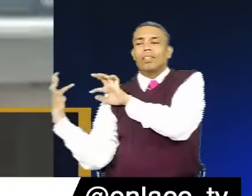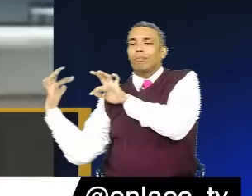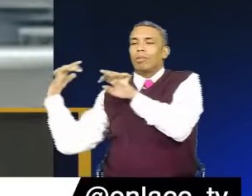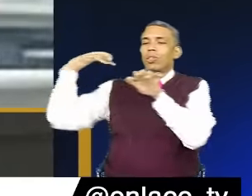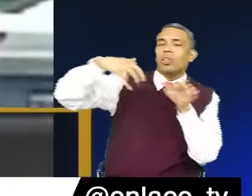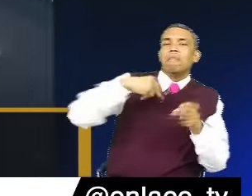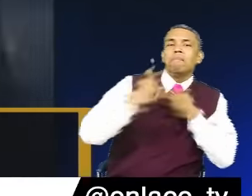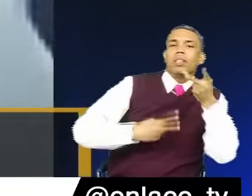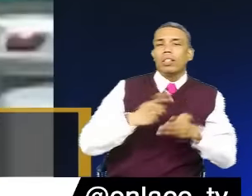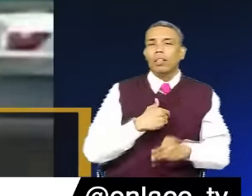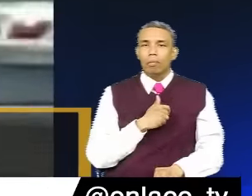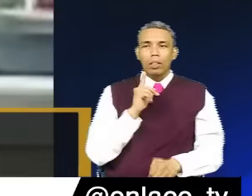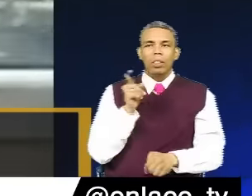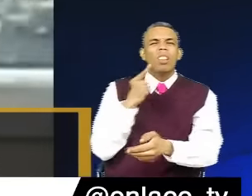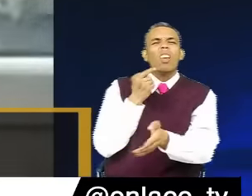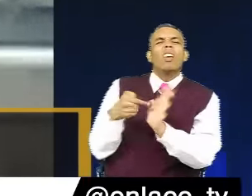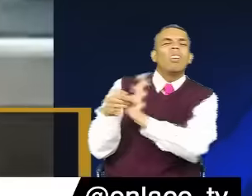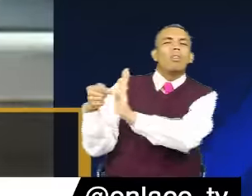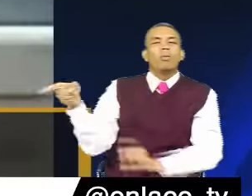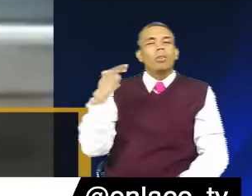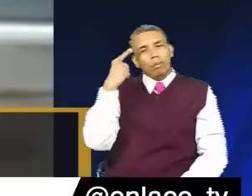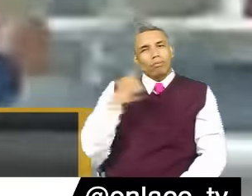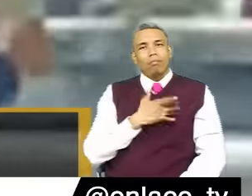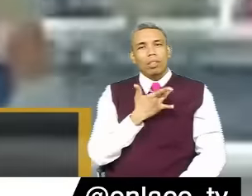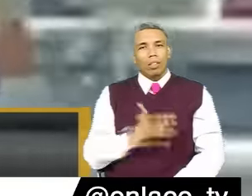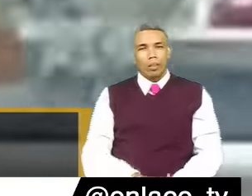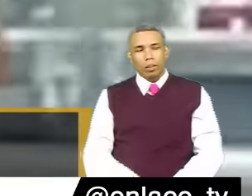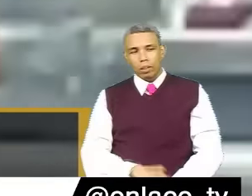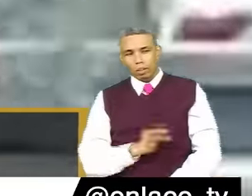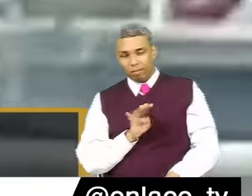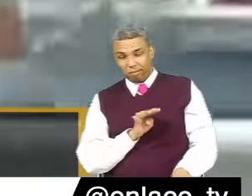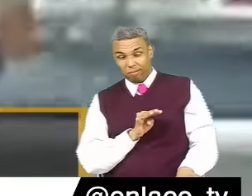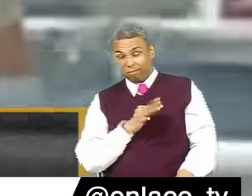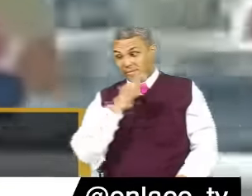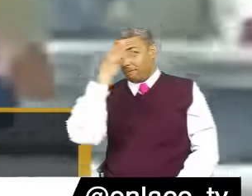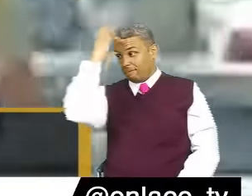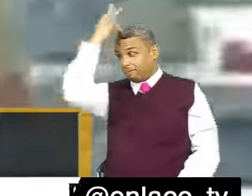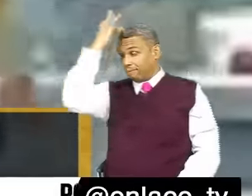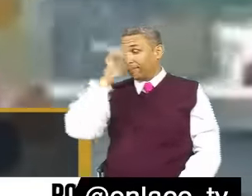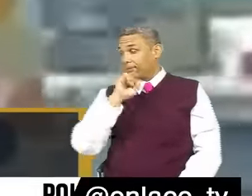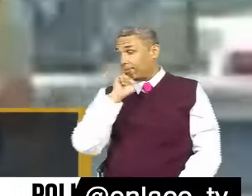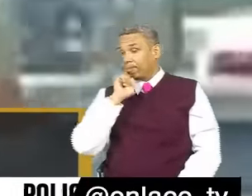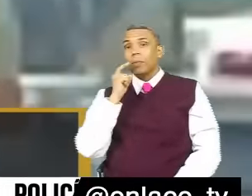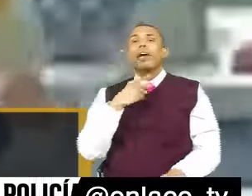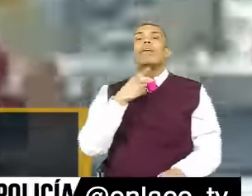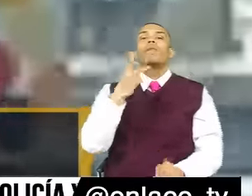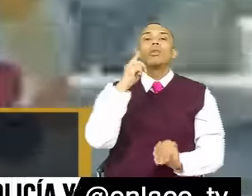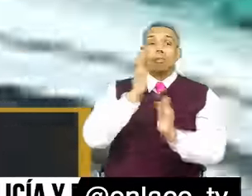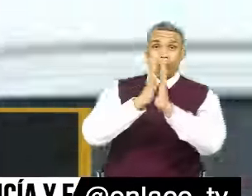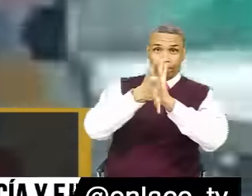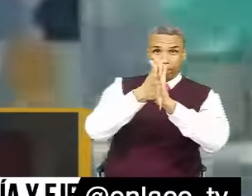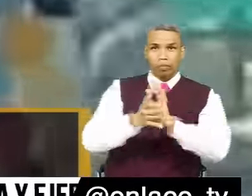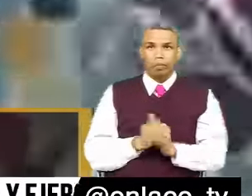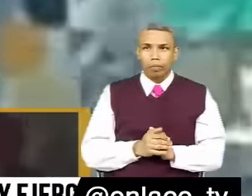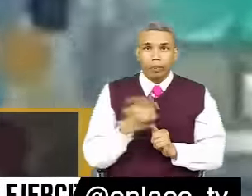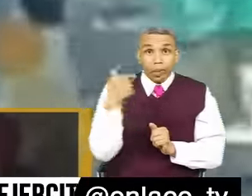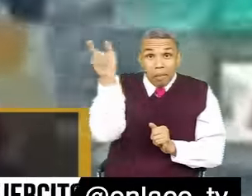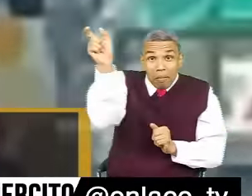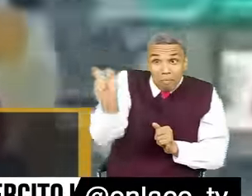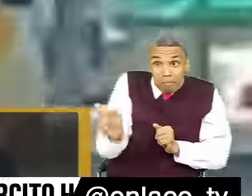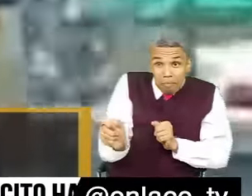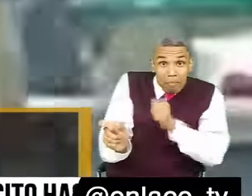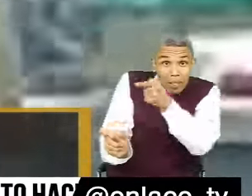más emblemáticos y céntricos que tiene Barranca Bermeja. Observar un habitante de la calle está tomándose un